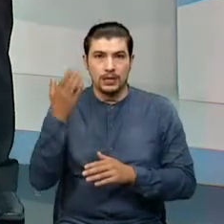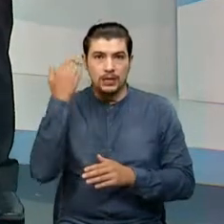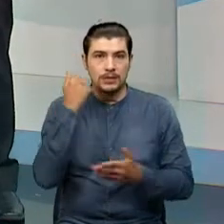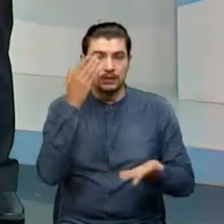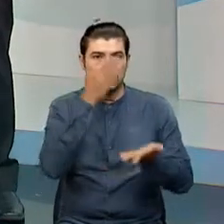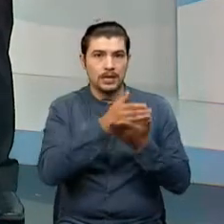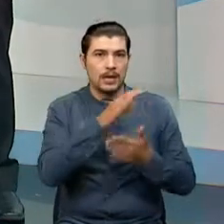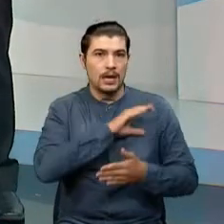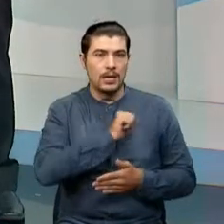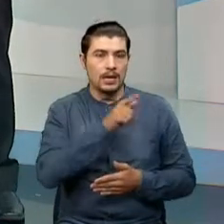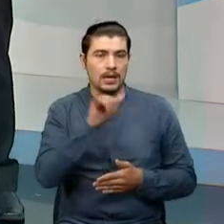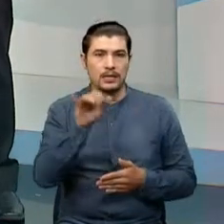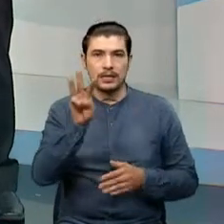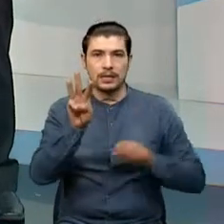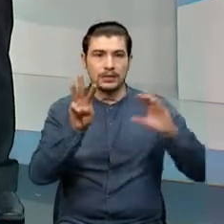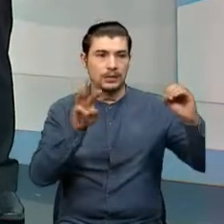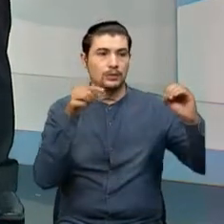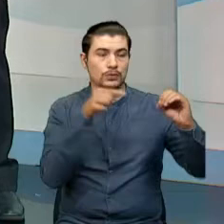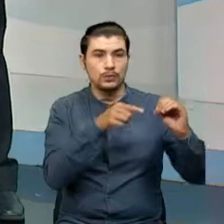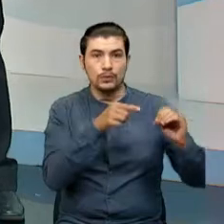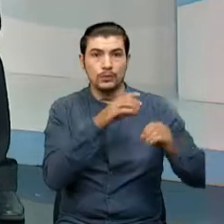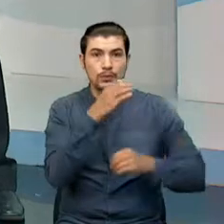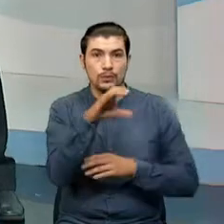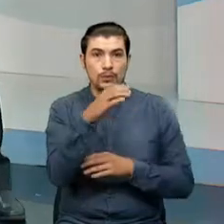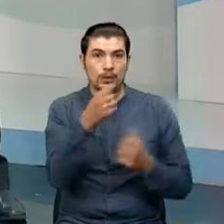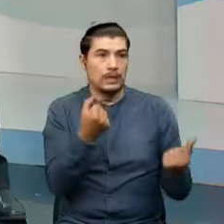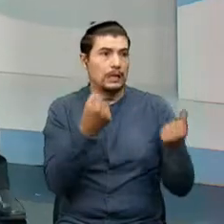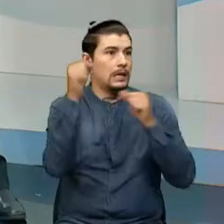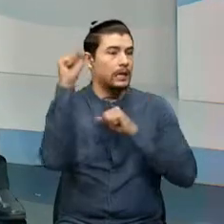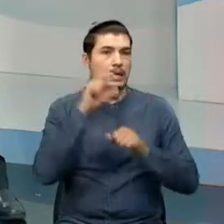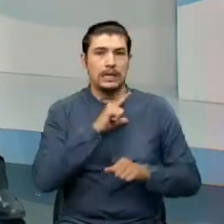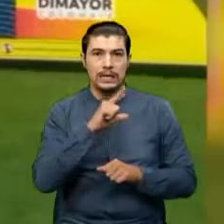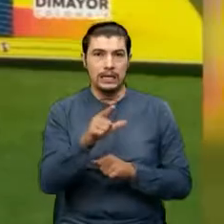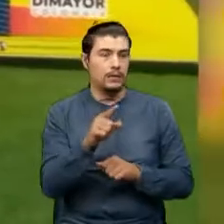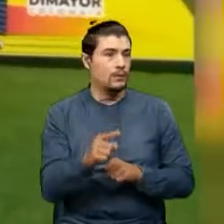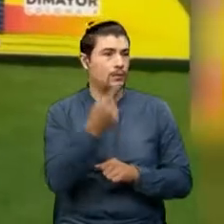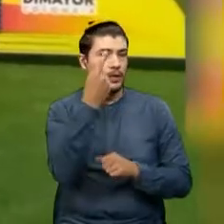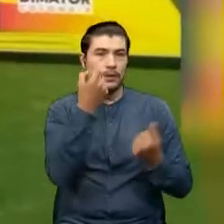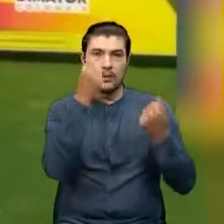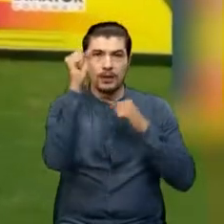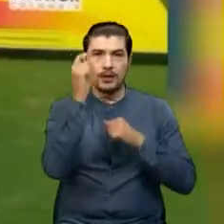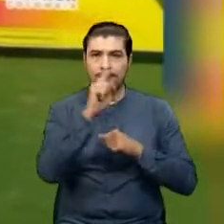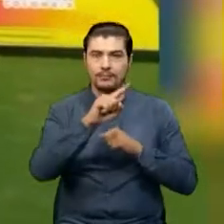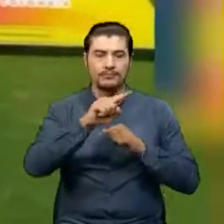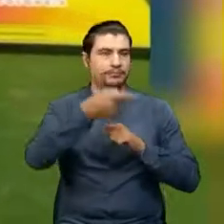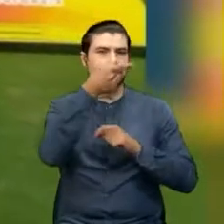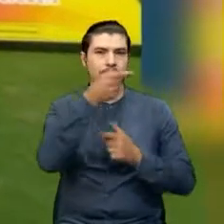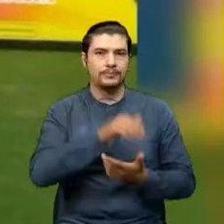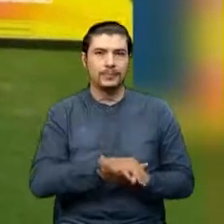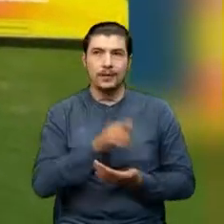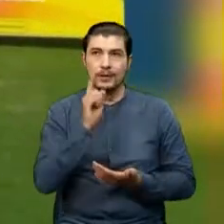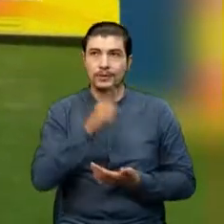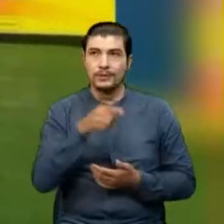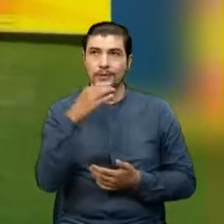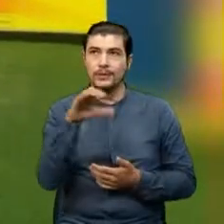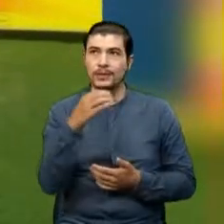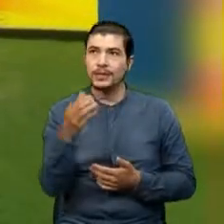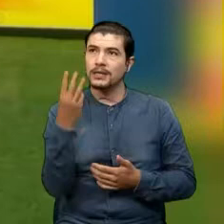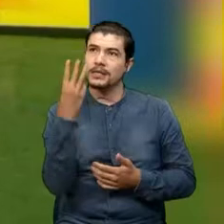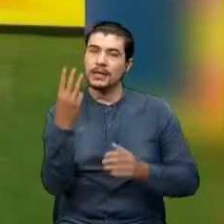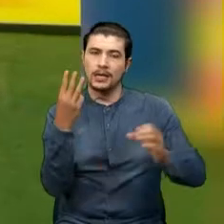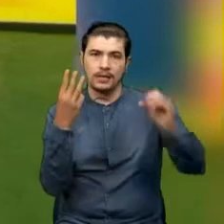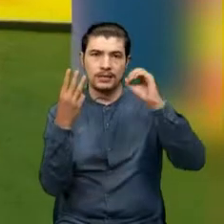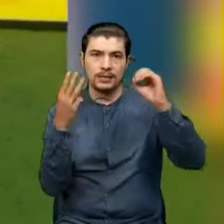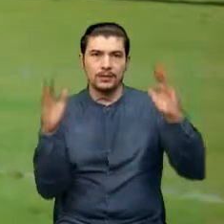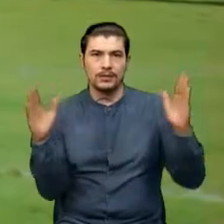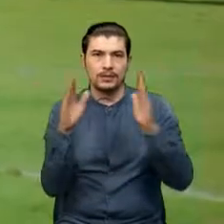cali terminó líder e invicto en el torneo de ascenso tras su gran triunfo tres goles por 0 ante atlético